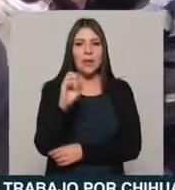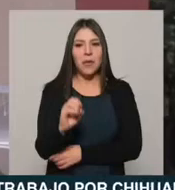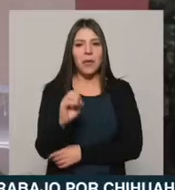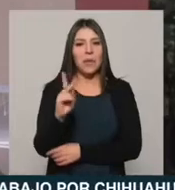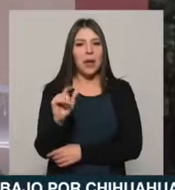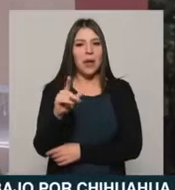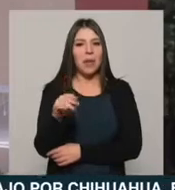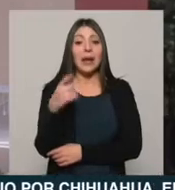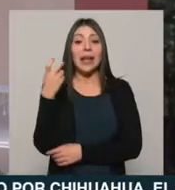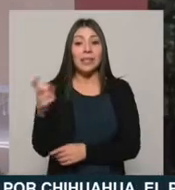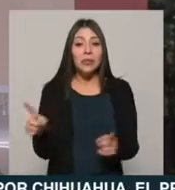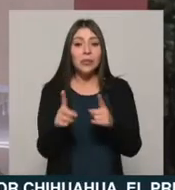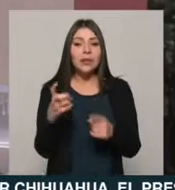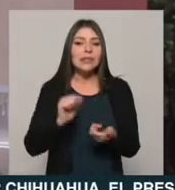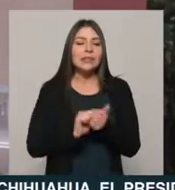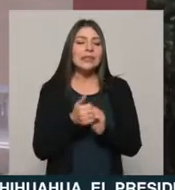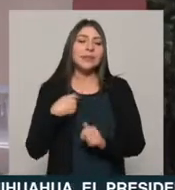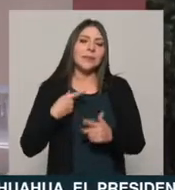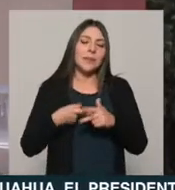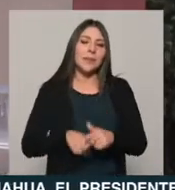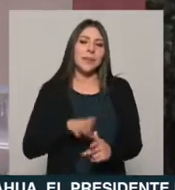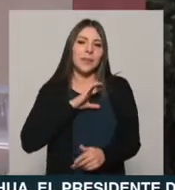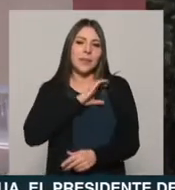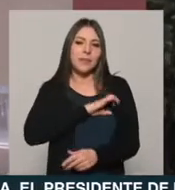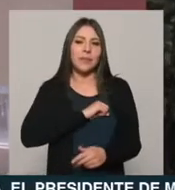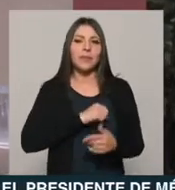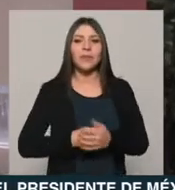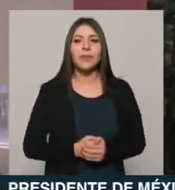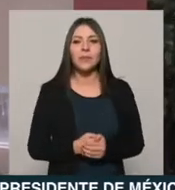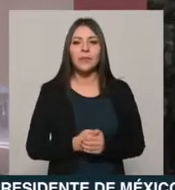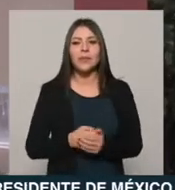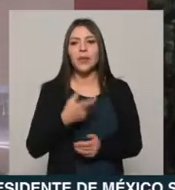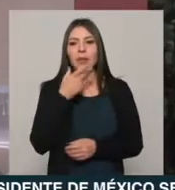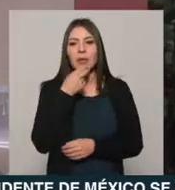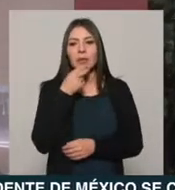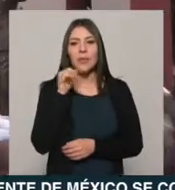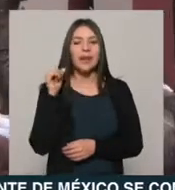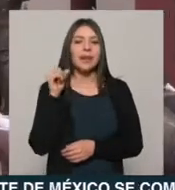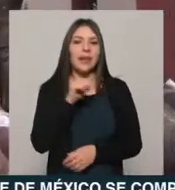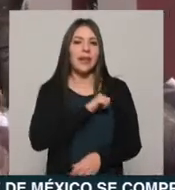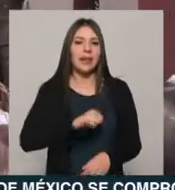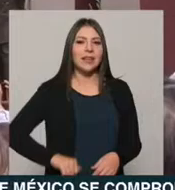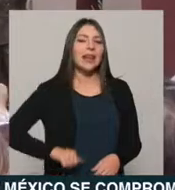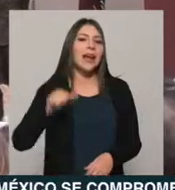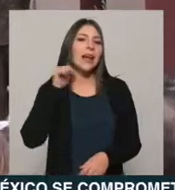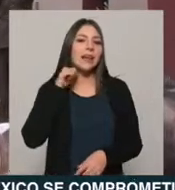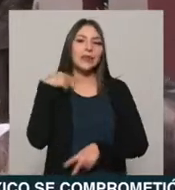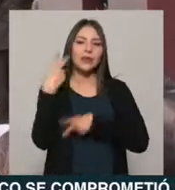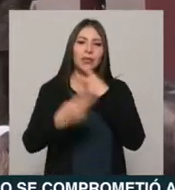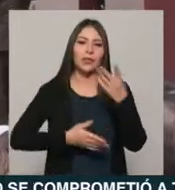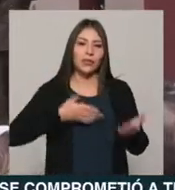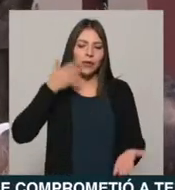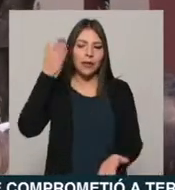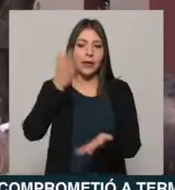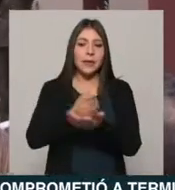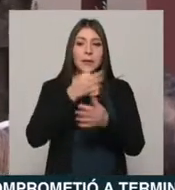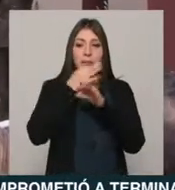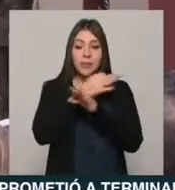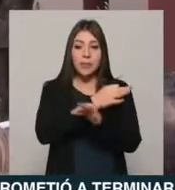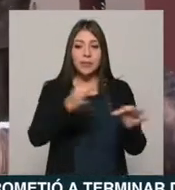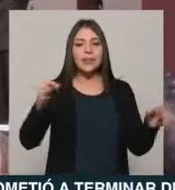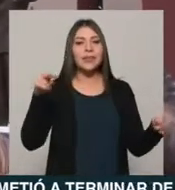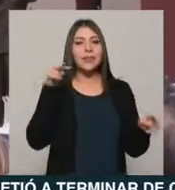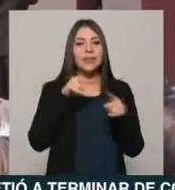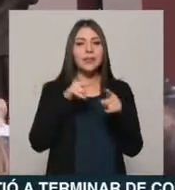música. En el tributo estuvo presente el alcalde de Azcapotzalco, Vidal Llerenas, quien anunció que el parque será nombrado